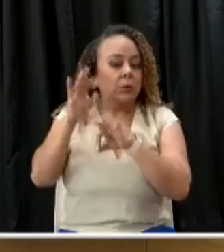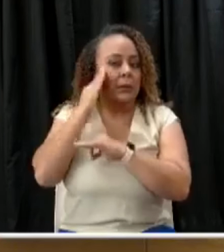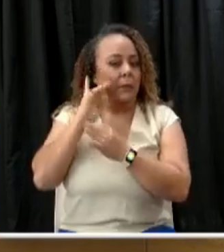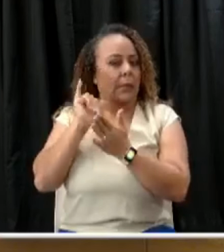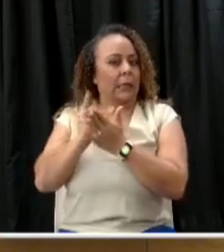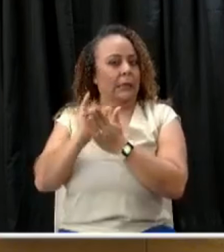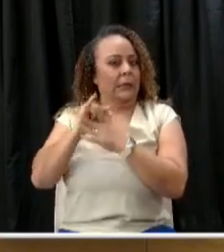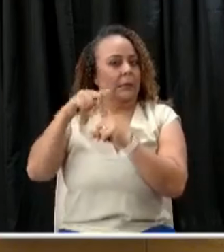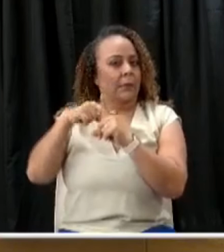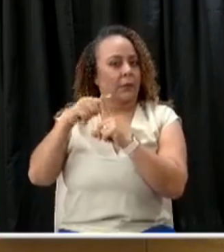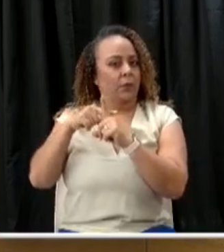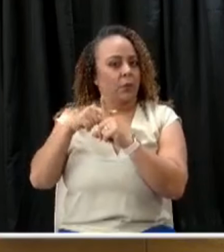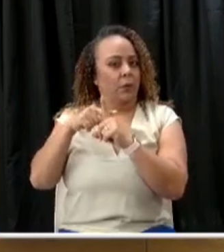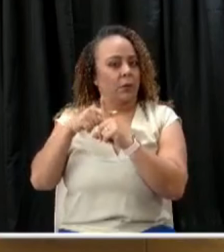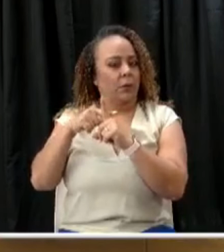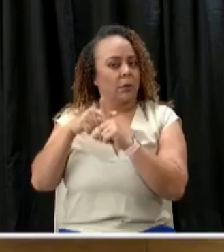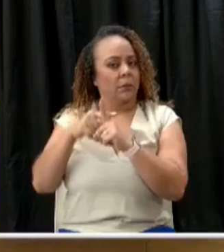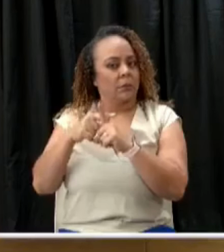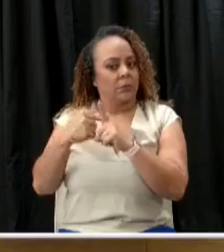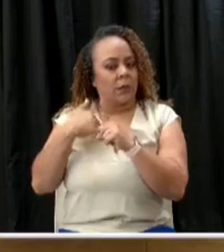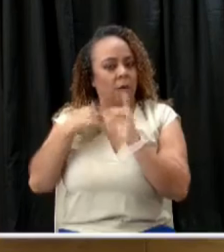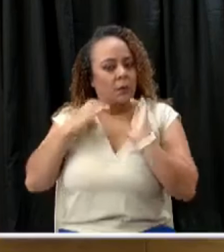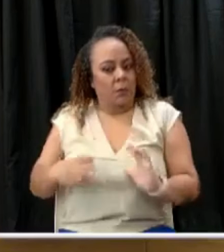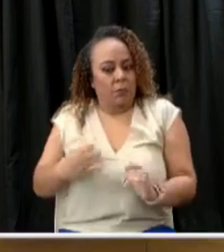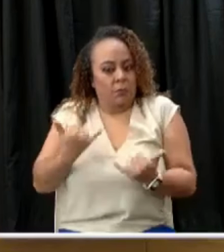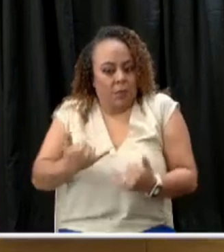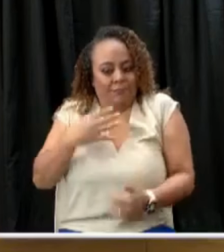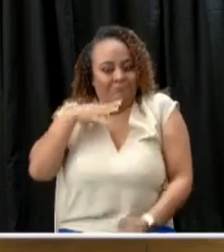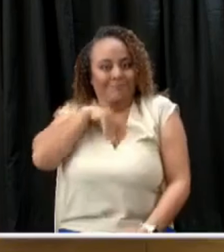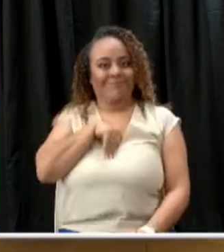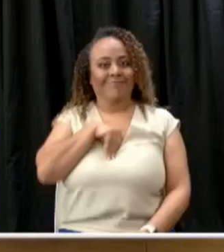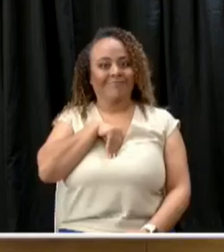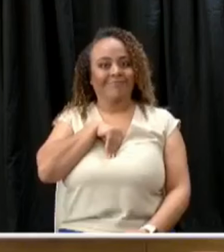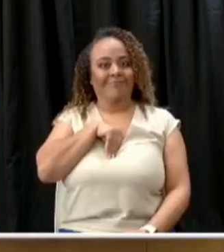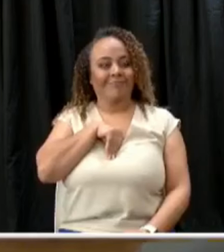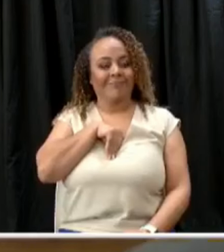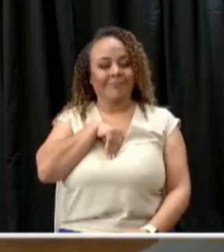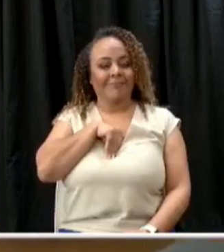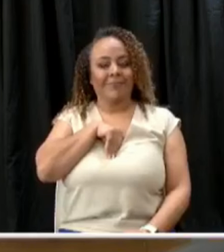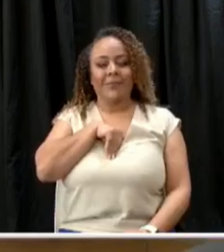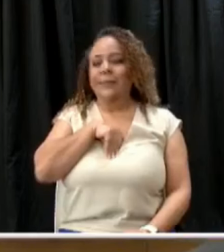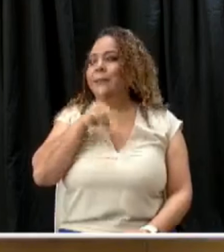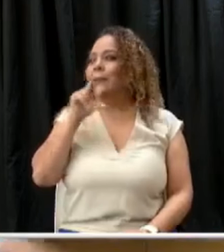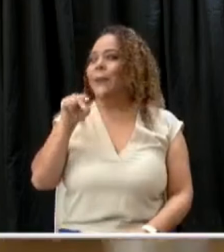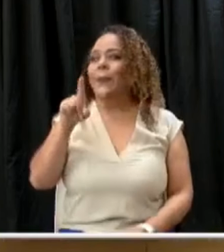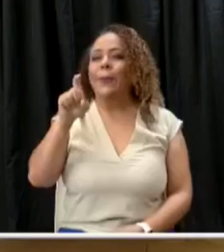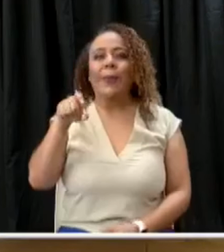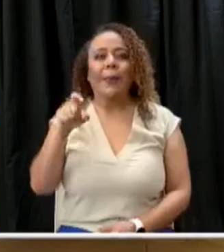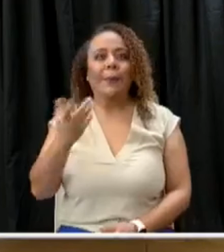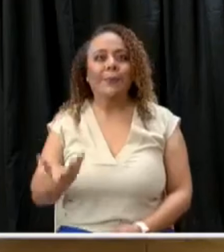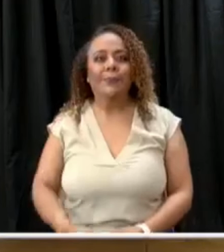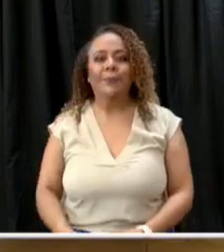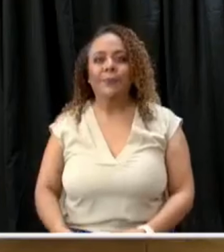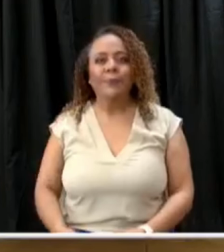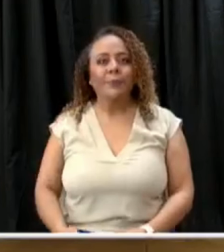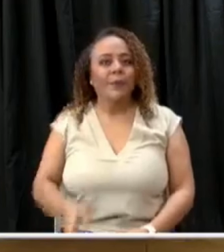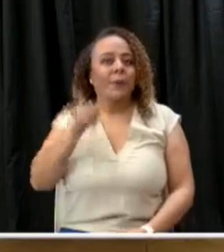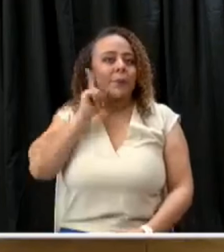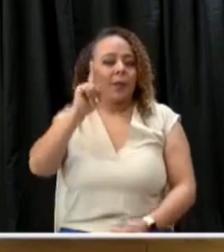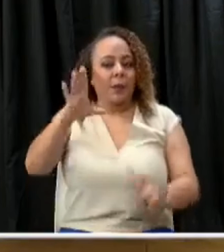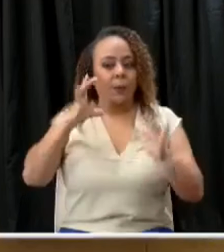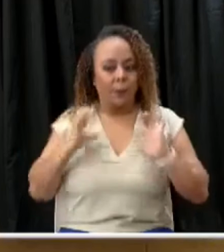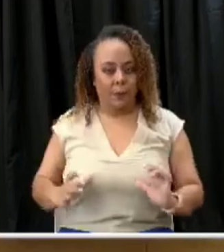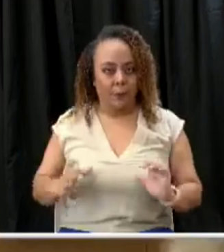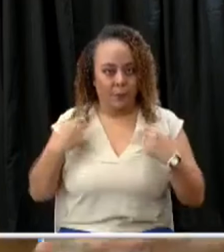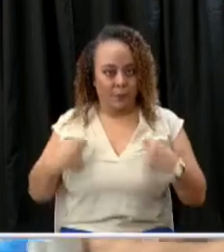esta temperatura que produce nuestro cuerpo ya por sí sola, ¿verdad? O sea, es mentira que un cuerpo humano o que